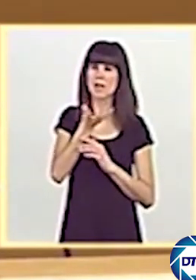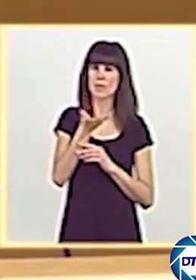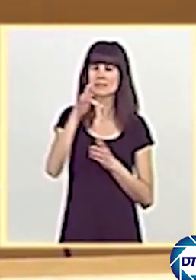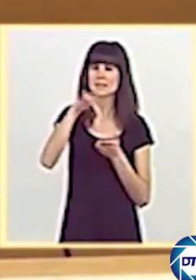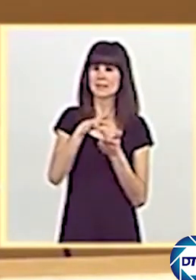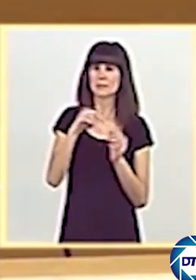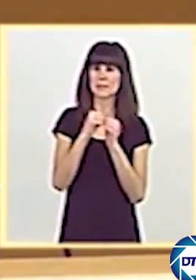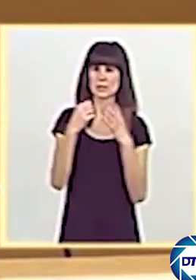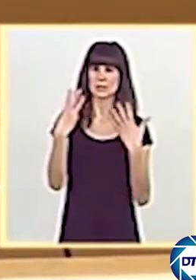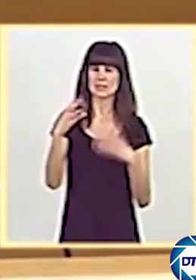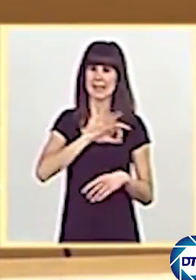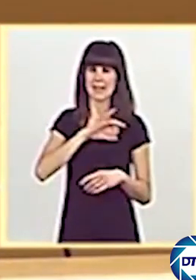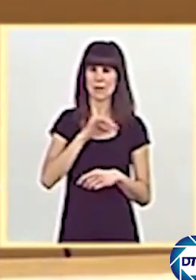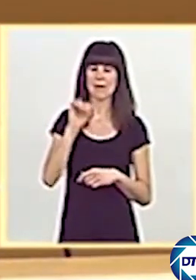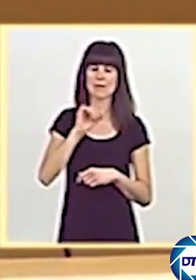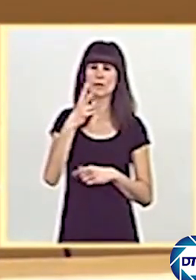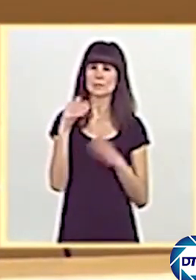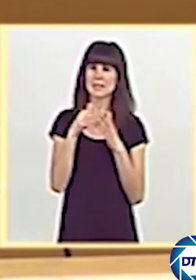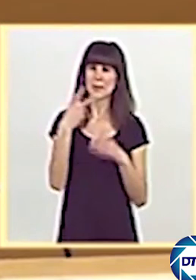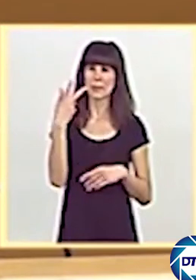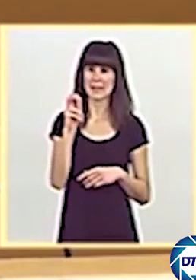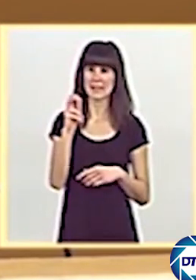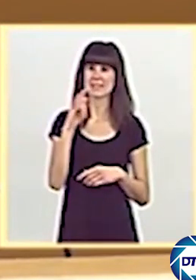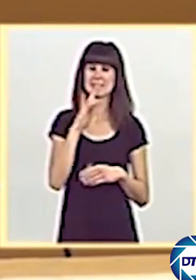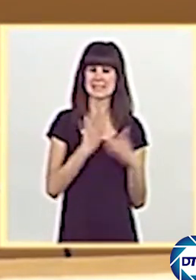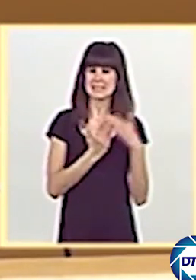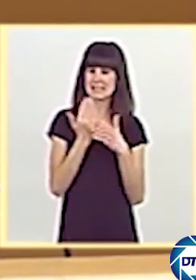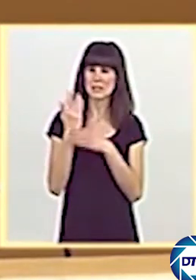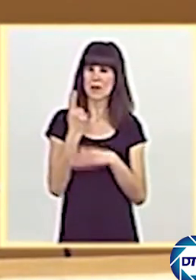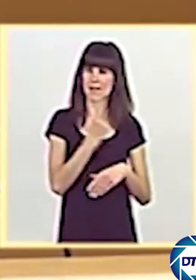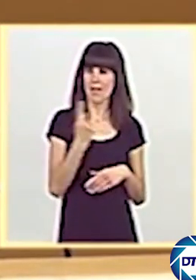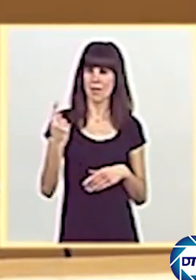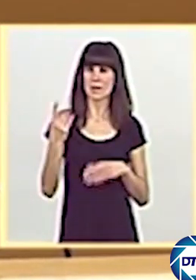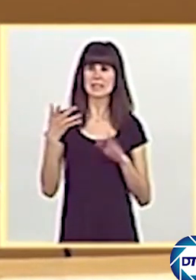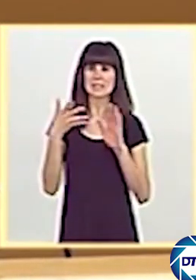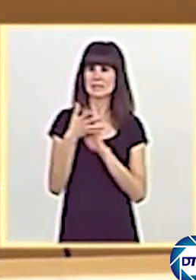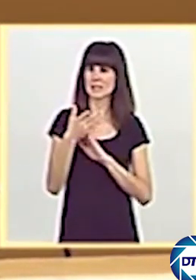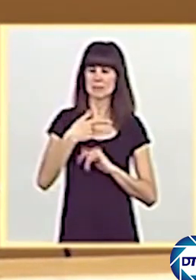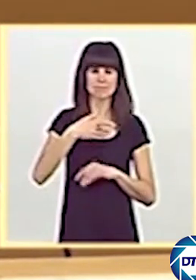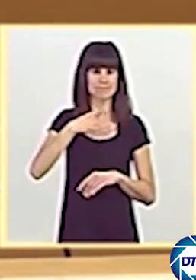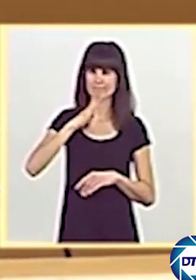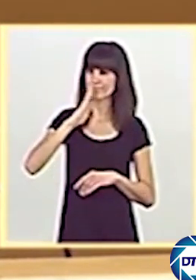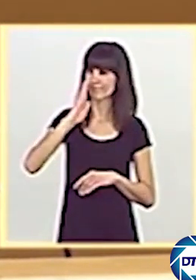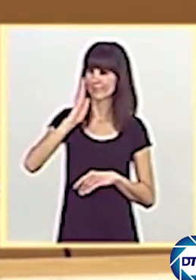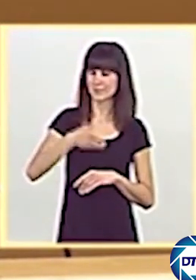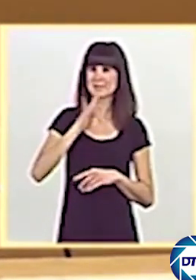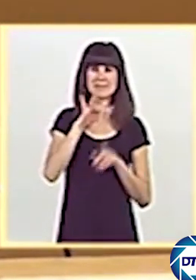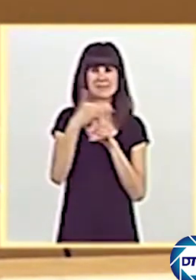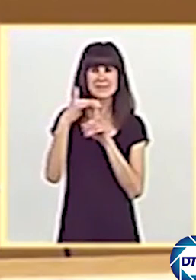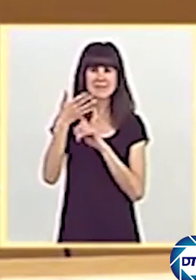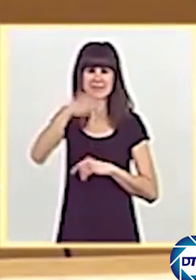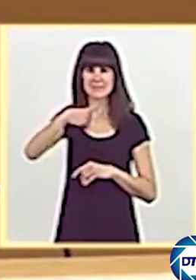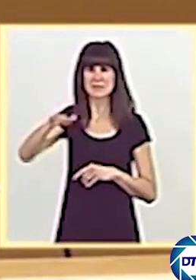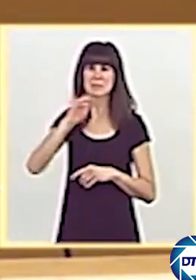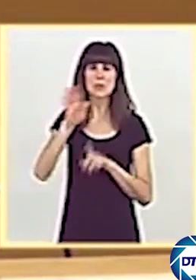la primera vez que se anula una votación por esta vía en esta legislatura, ya que se trata de un recurso realmente infrecuente. ¿Qué le parece,